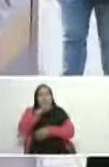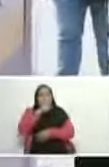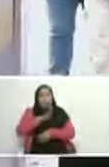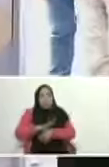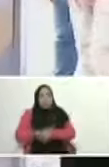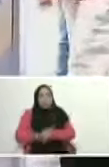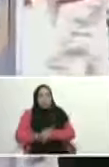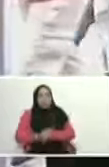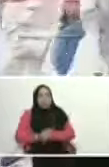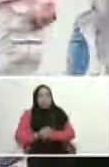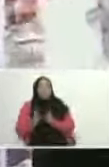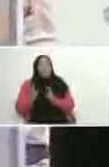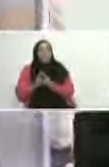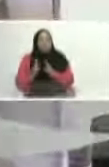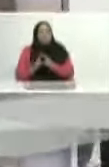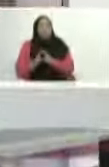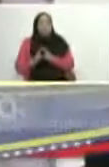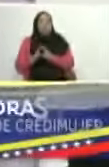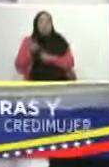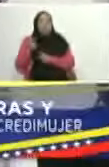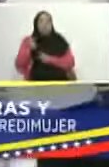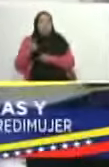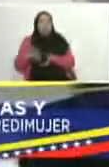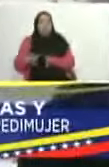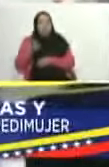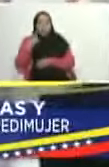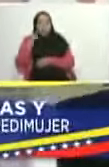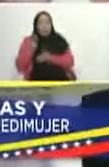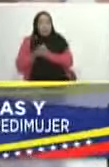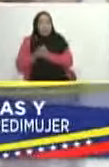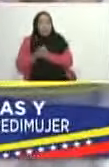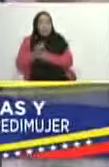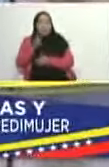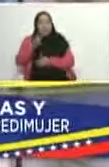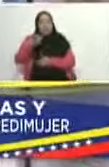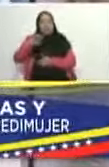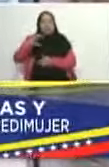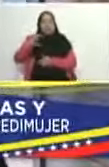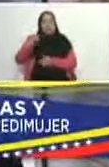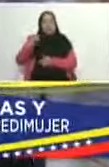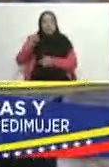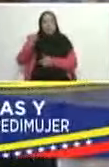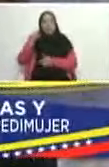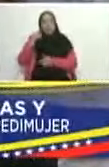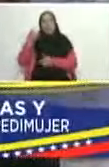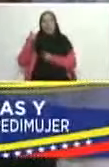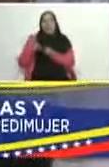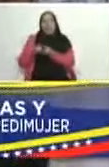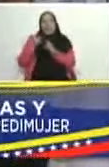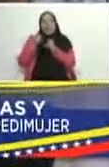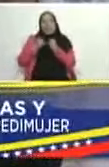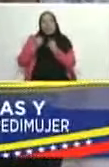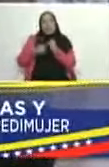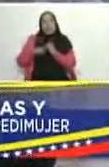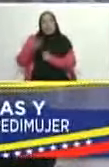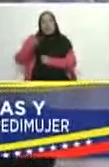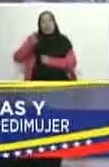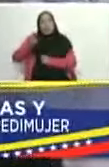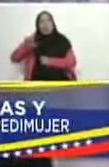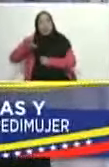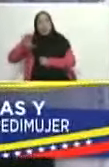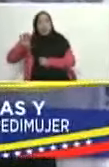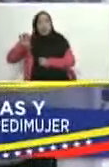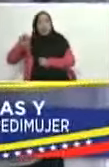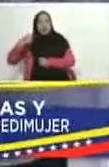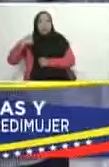Ah, pues yo conozco, ese apellido es de Oriente. Teníamos un amigo, Víctor Vélez, ¿te acuerdas? ¿Tú qué haces? Cuéntame.